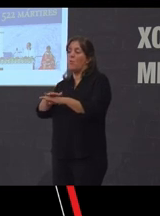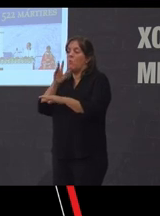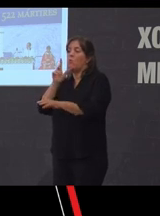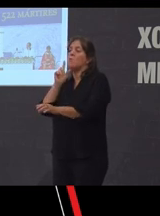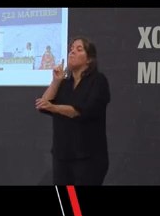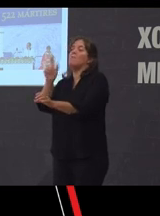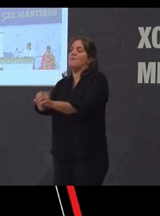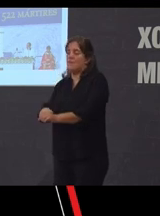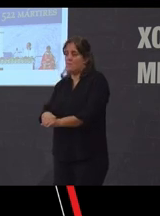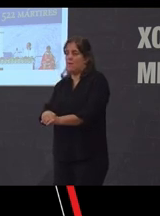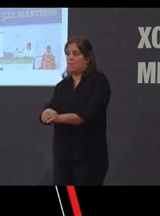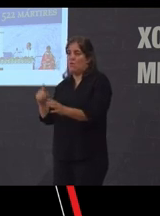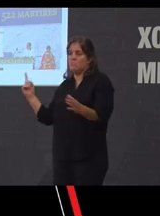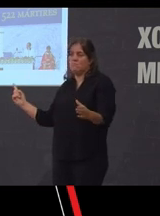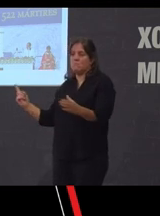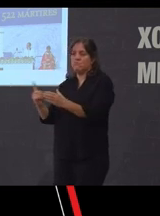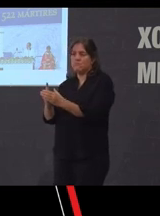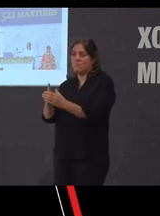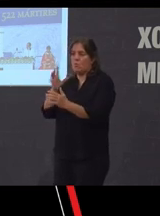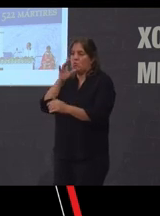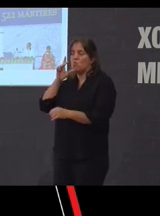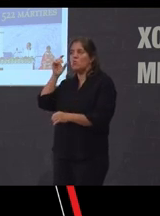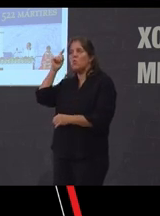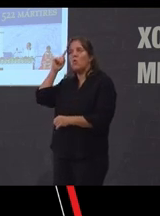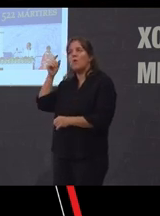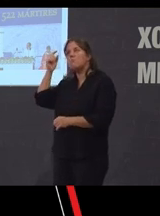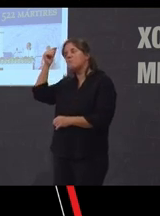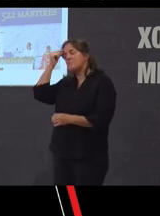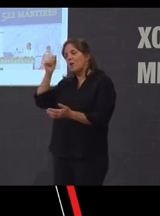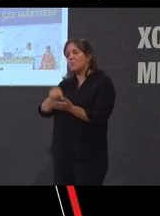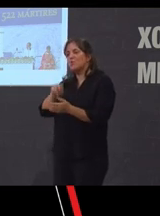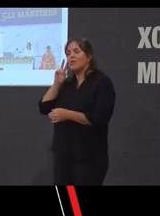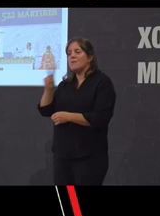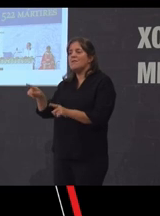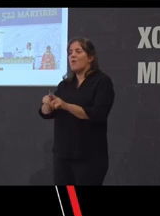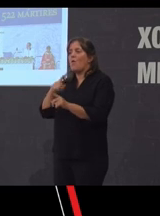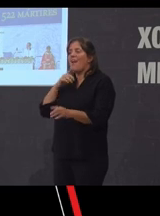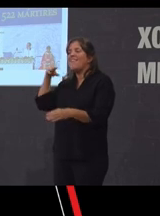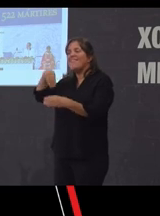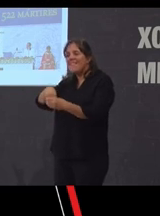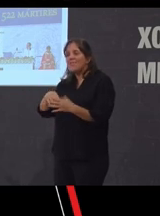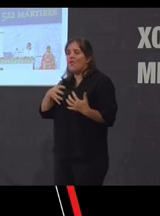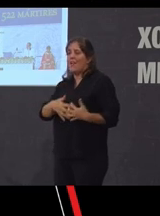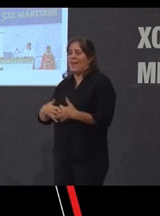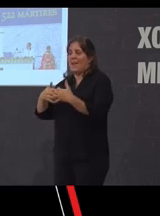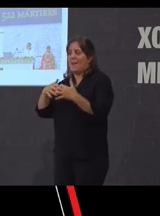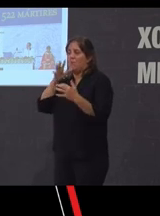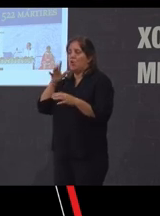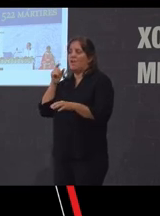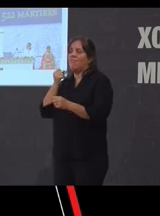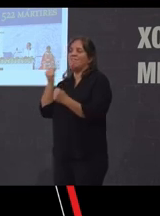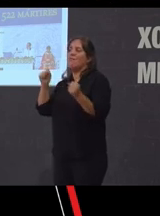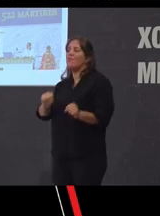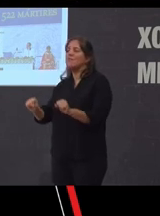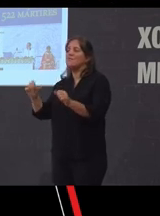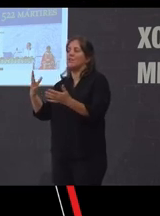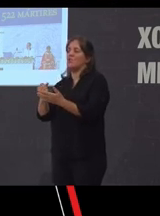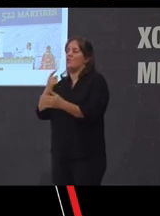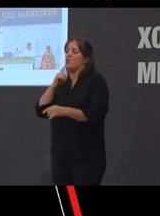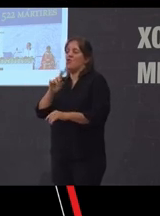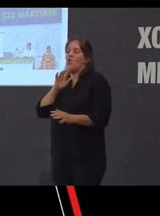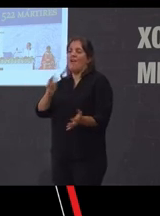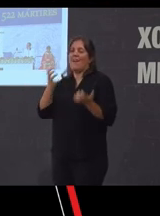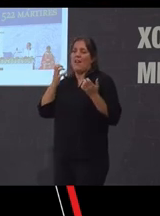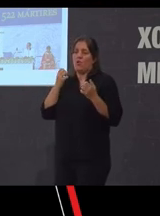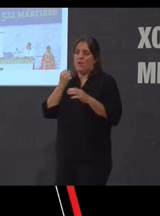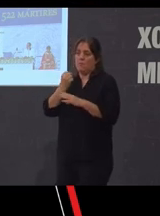pola súa participación na guerra, pola súa posición moral na guerra, porque non estiveron con todos, sino que só estiveron cos